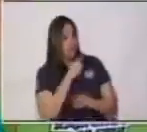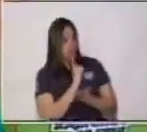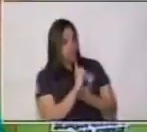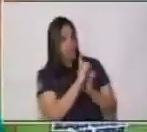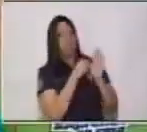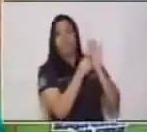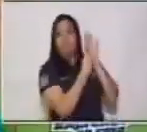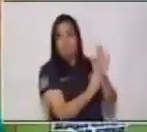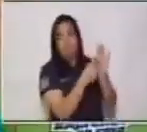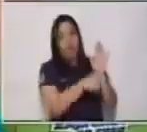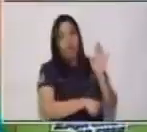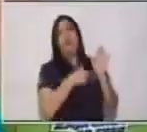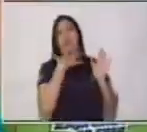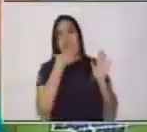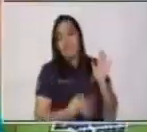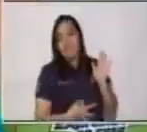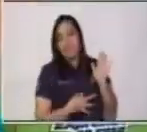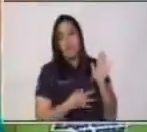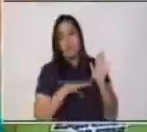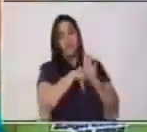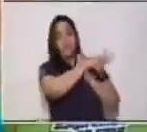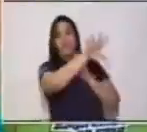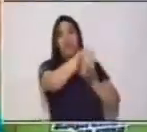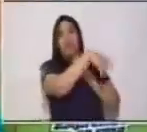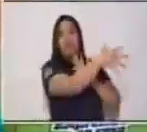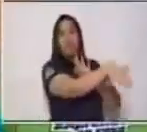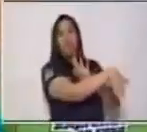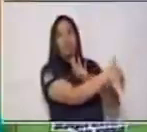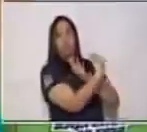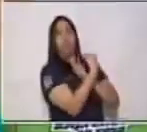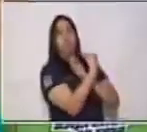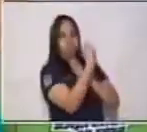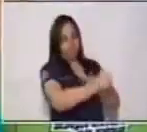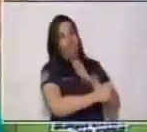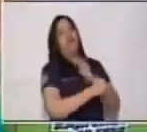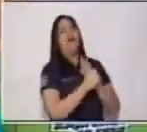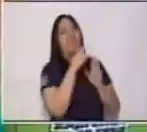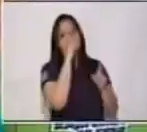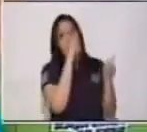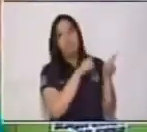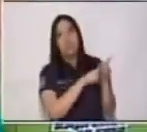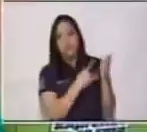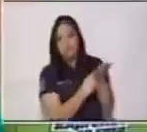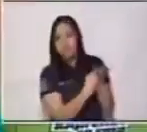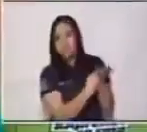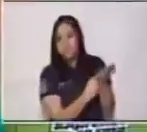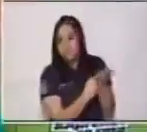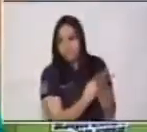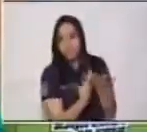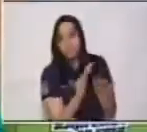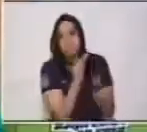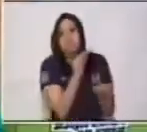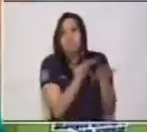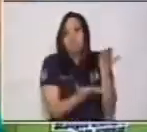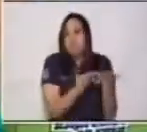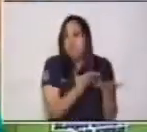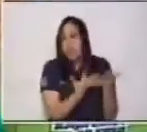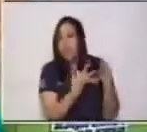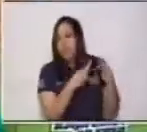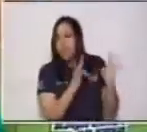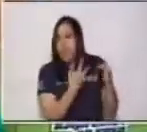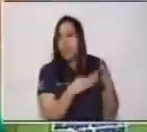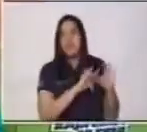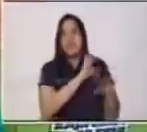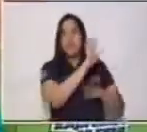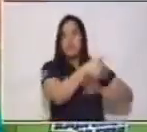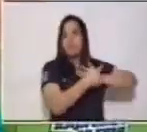es válida. Entonces las demás personas vendrán y también discutirán acerca de esa idea y tal vez tratarán de demostrar que